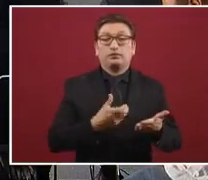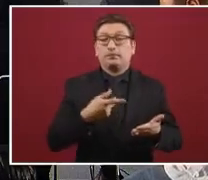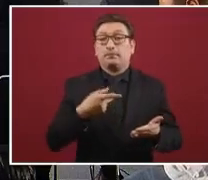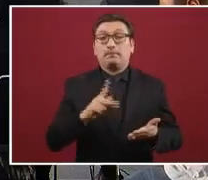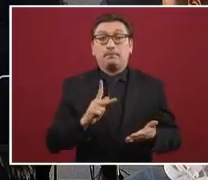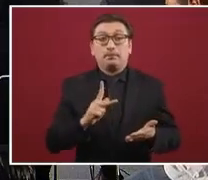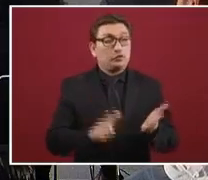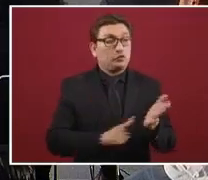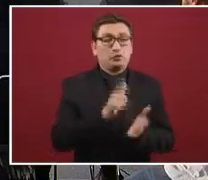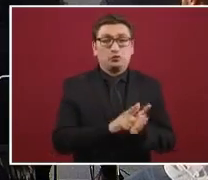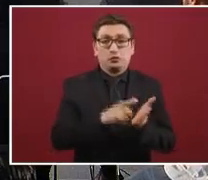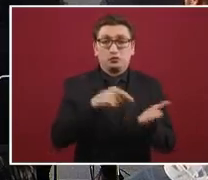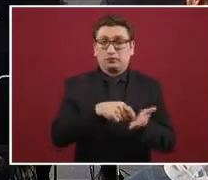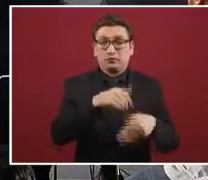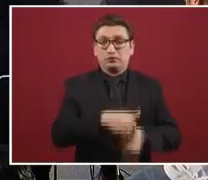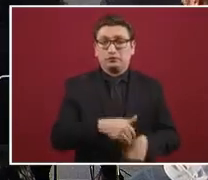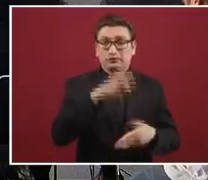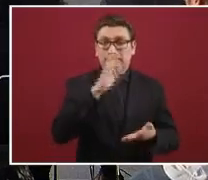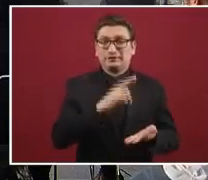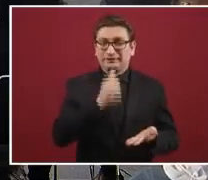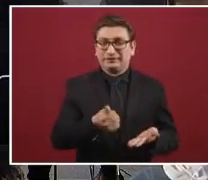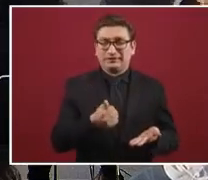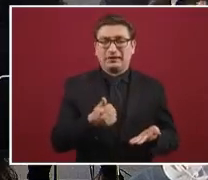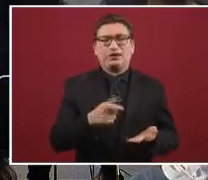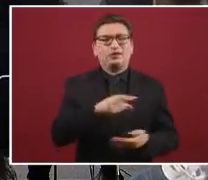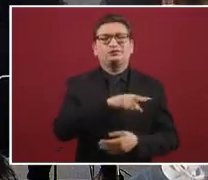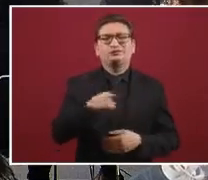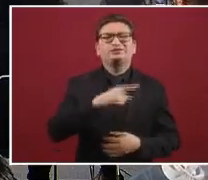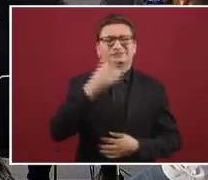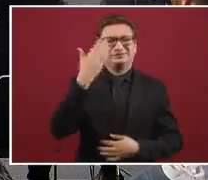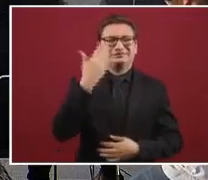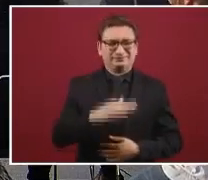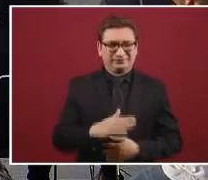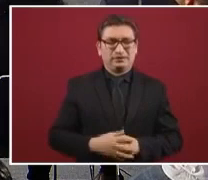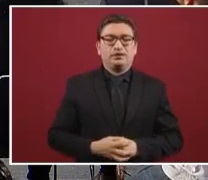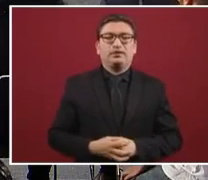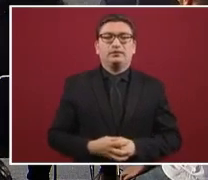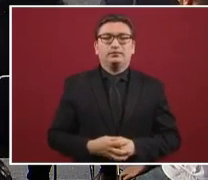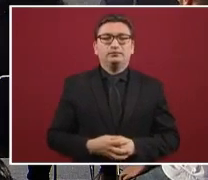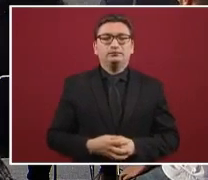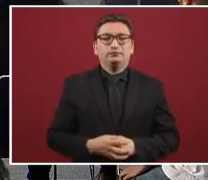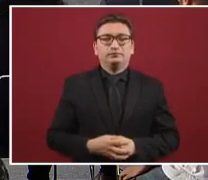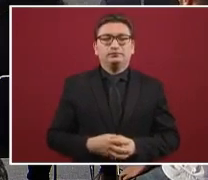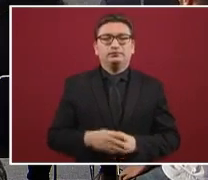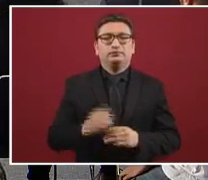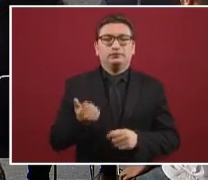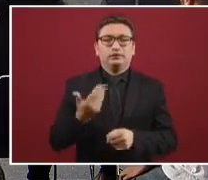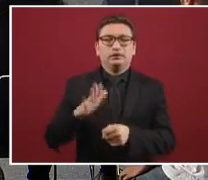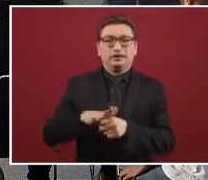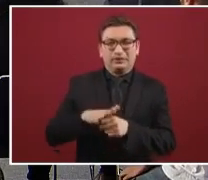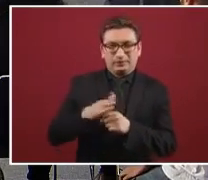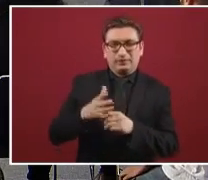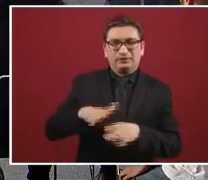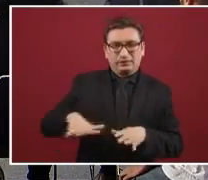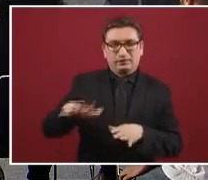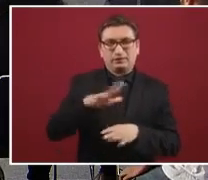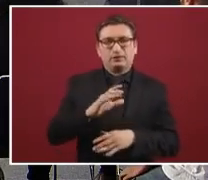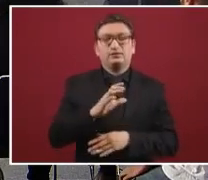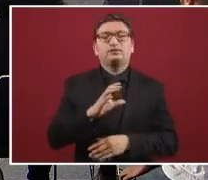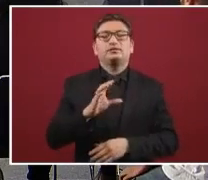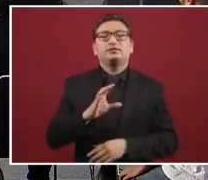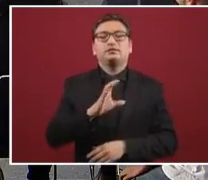fundamento legal. Ustedes saben que el Consejo de Administración de la Comisión